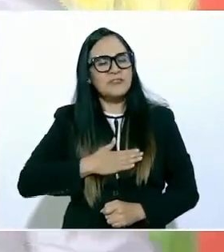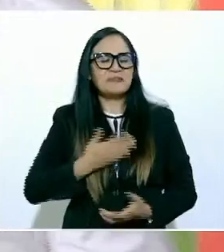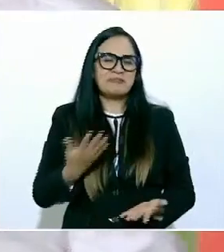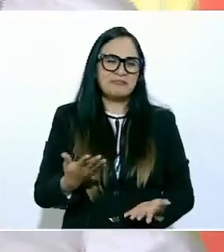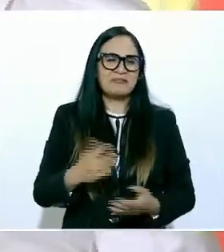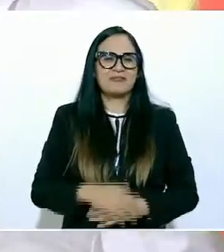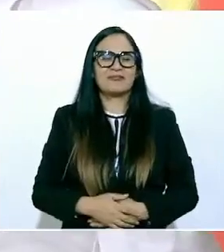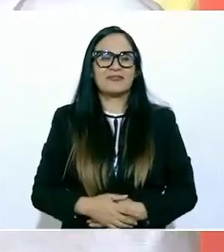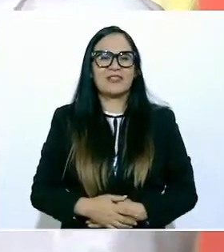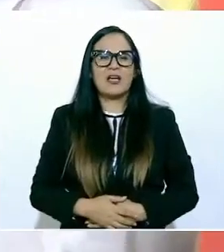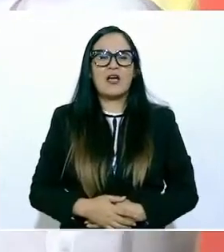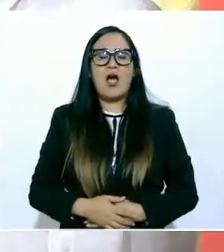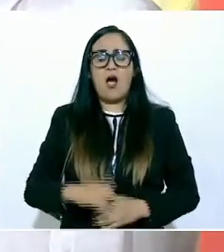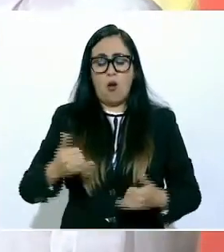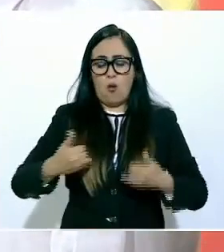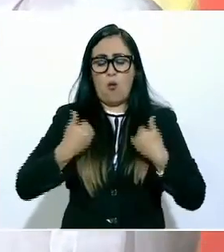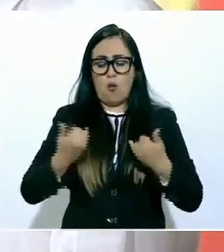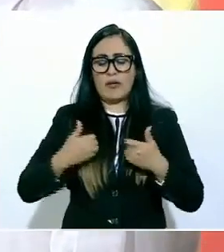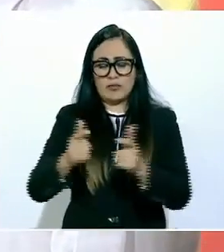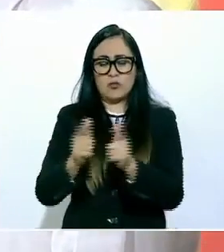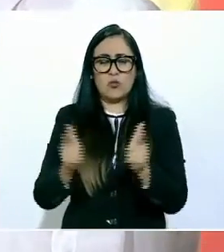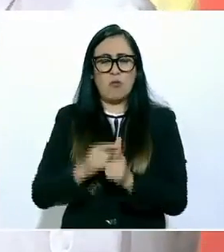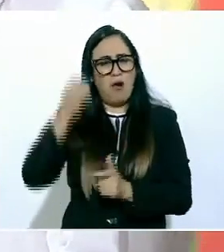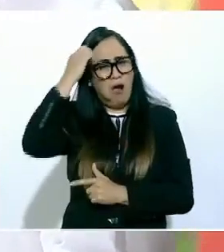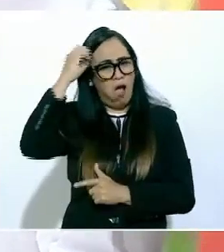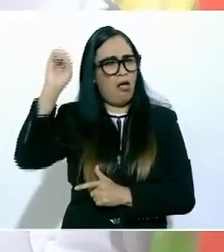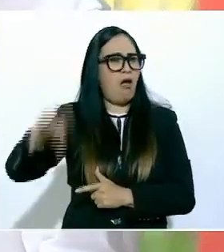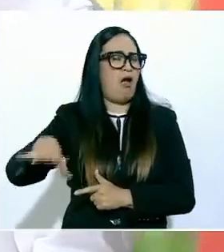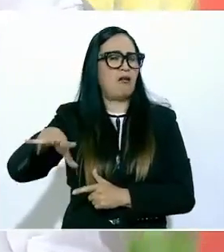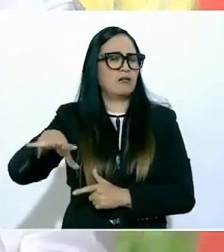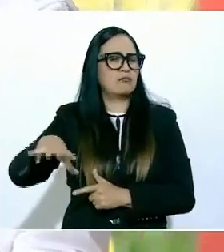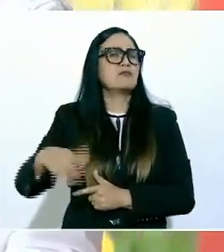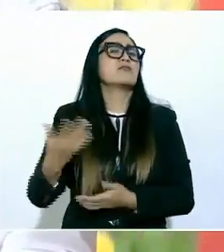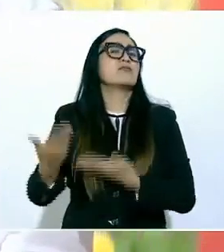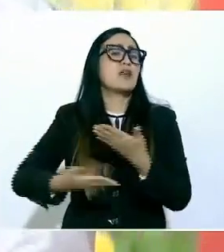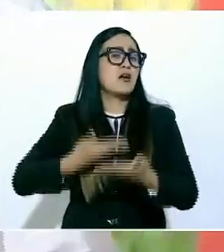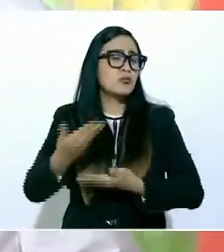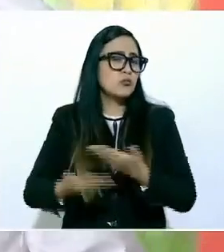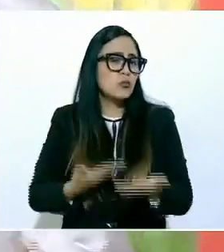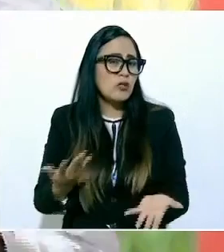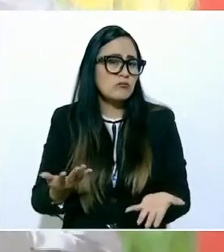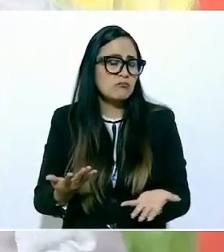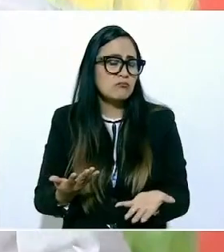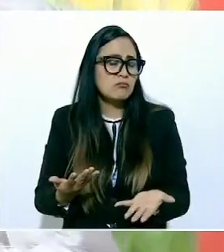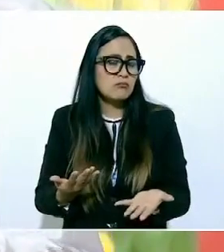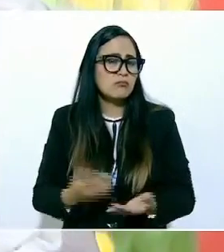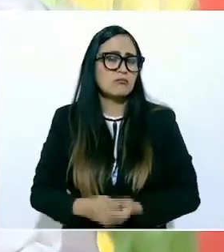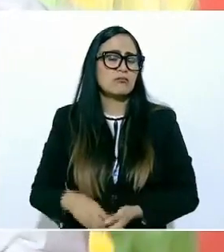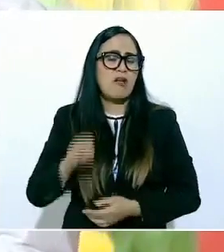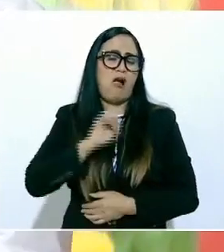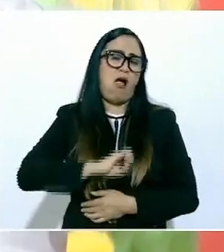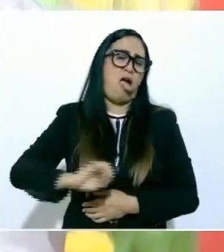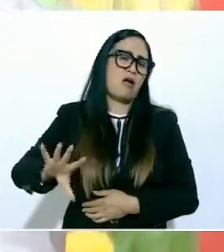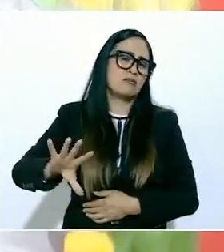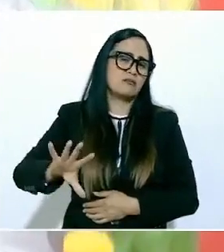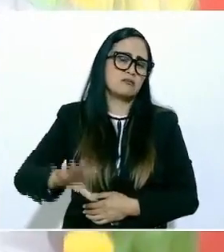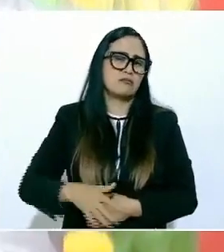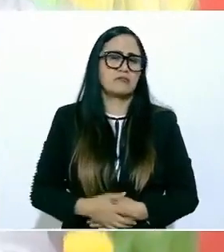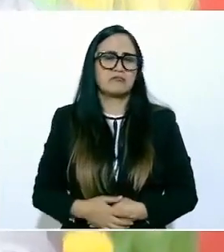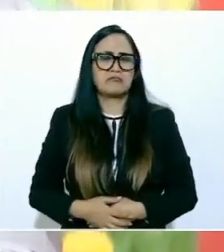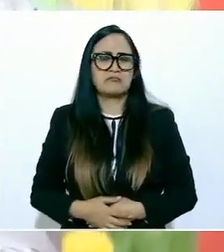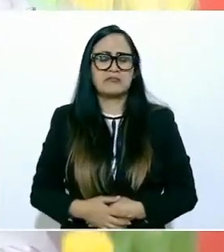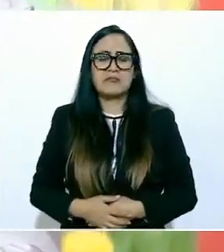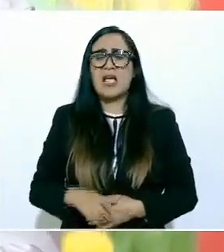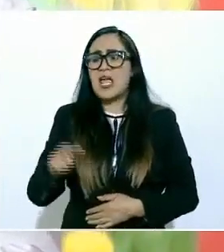Si abandonamos a los jóvenes, pues los dejamos en condiciones